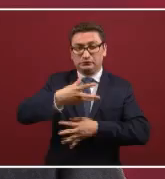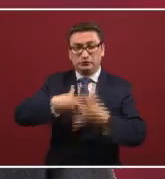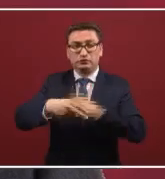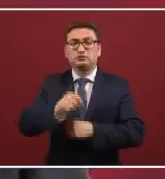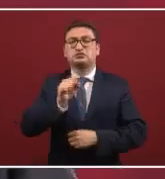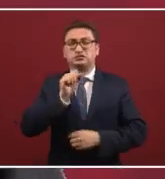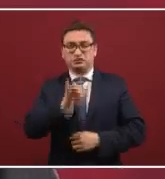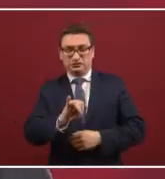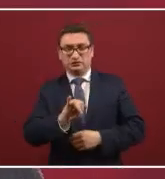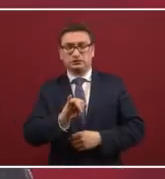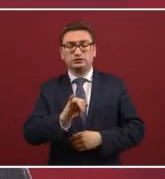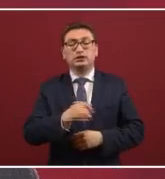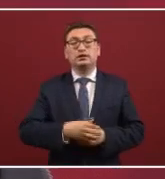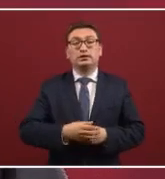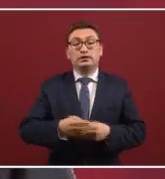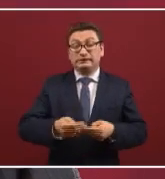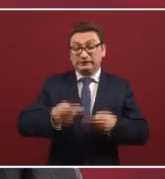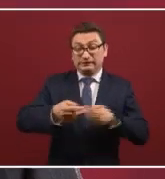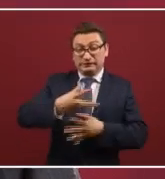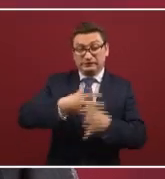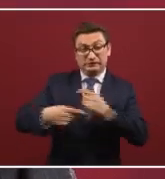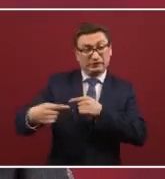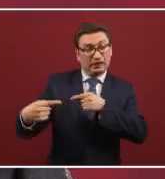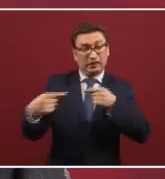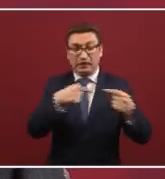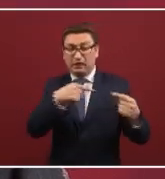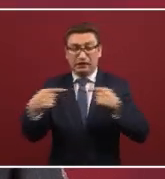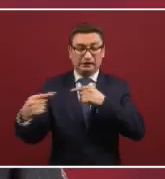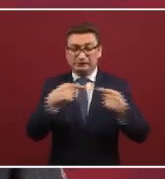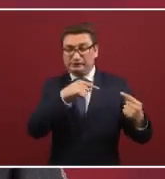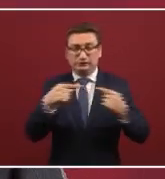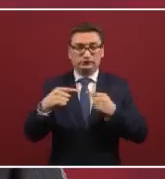guerra comercial no.